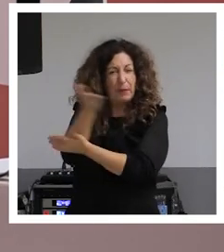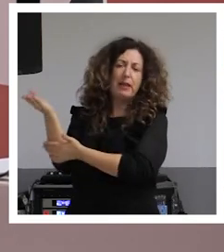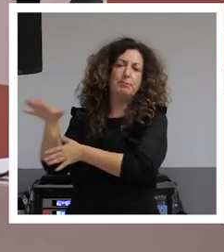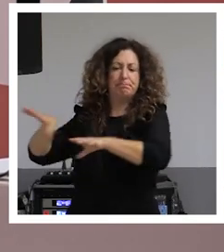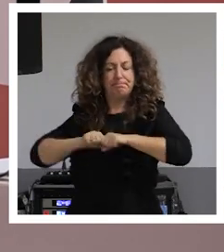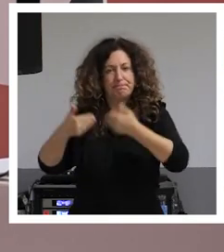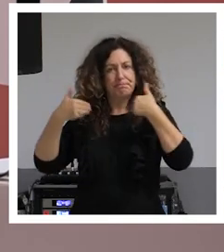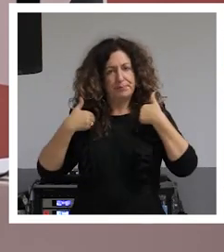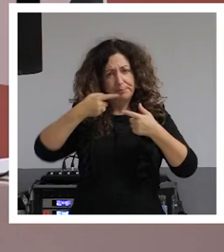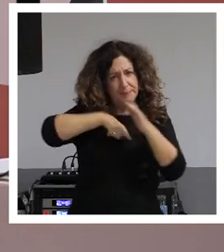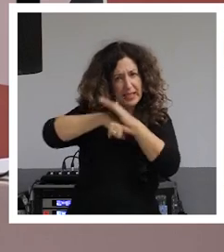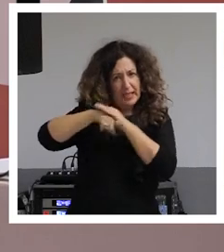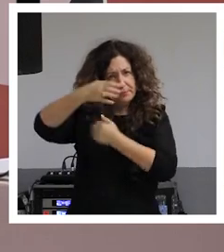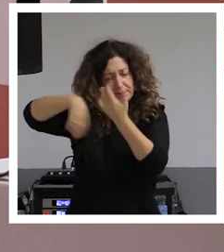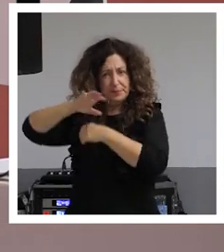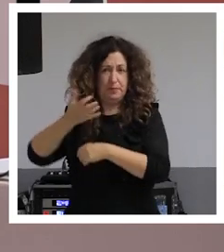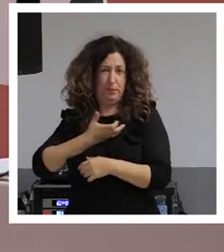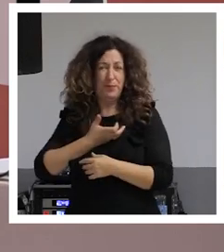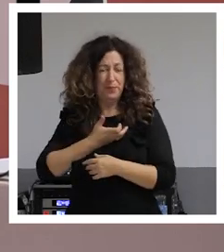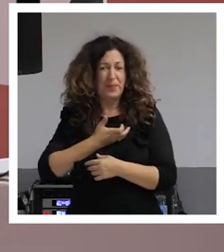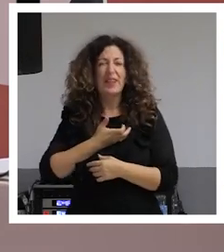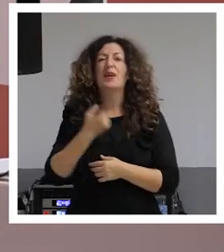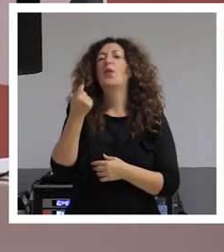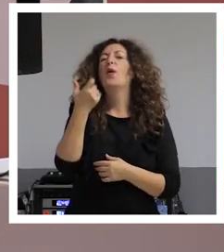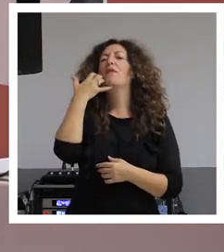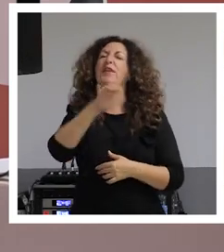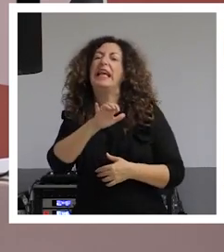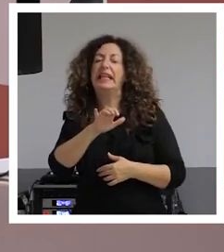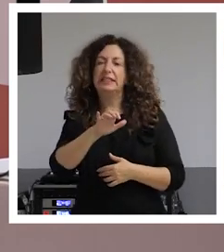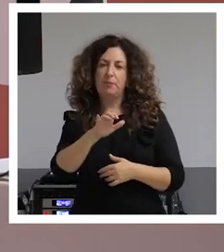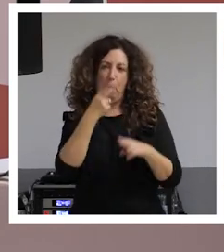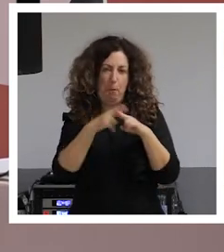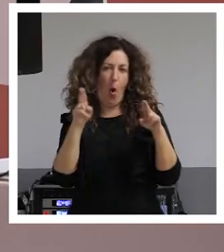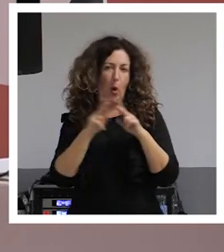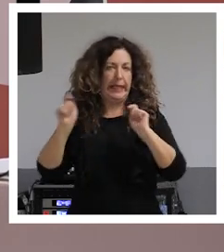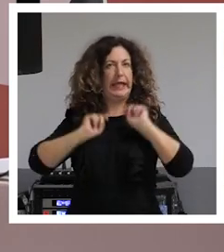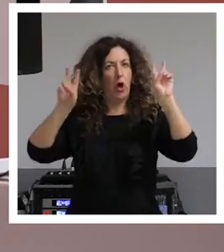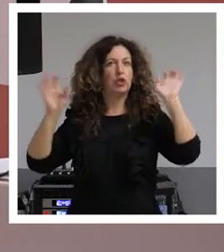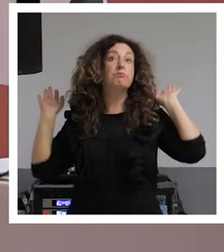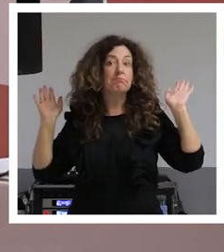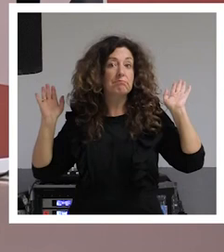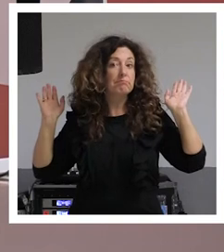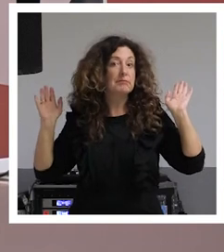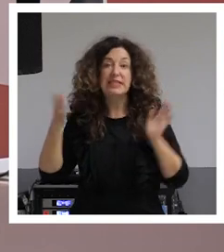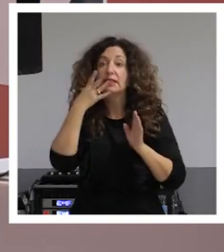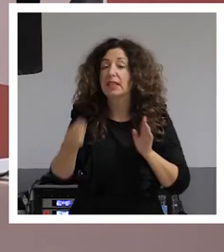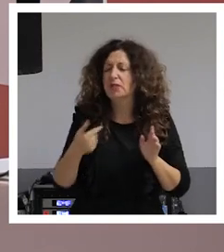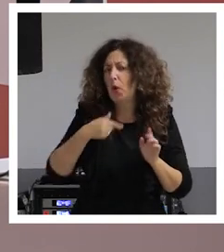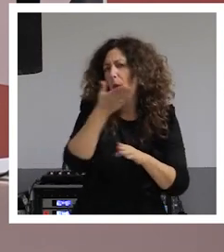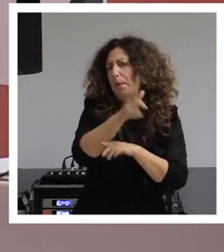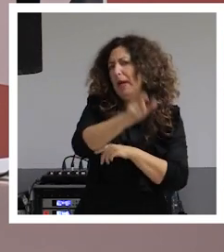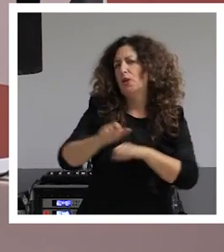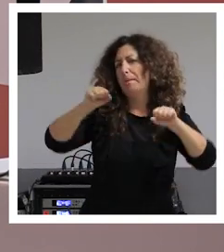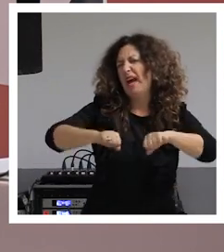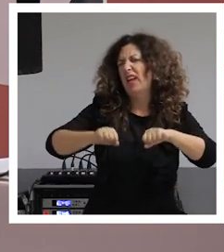un ambiente donde Por así decirlo de Friki políticos no Entonces te entienden yo le voy a las personas mayores